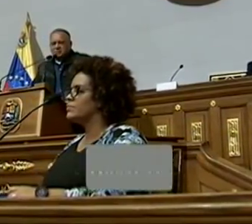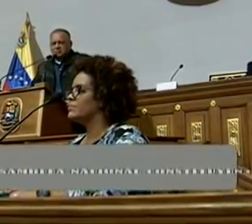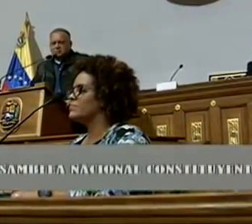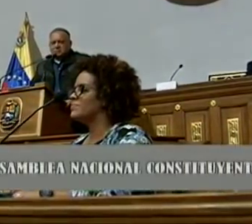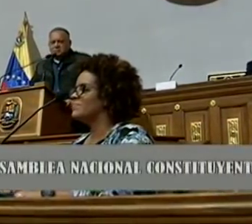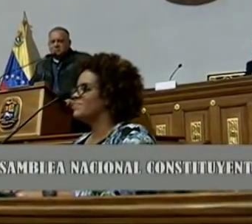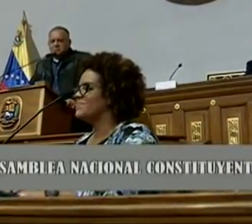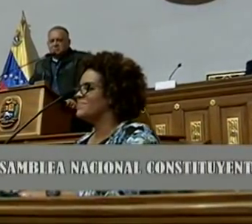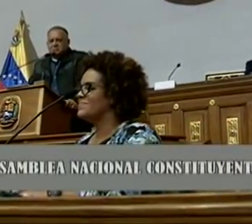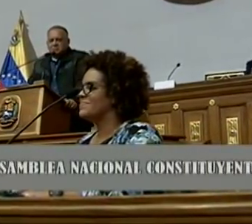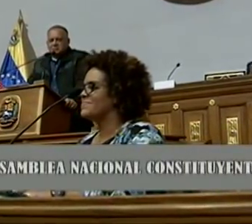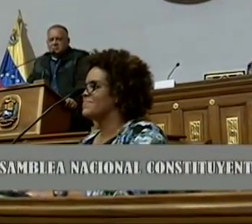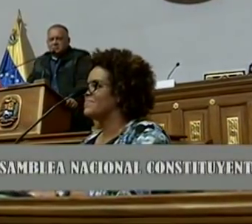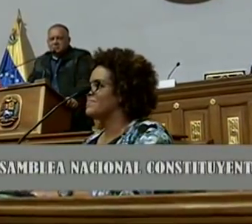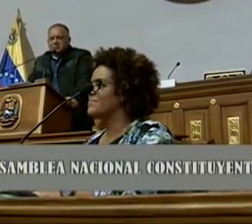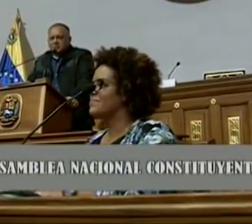decisión?